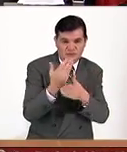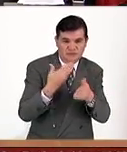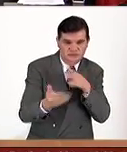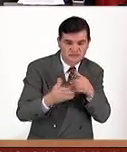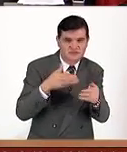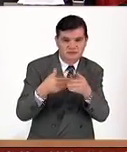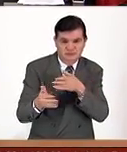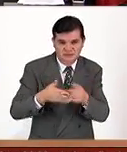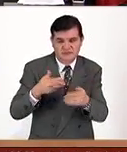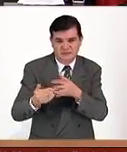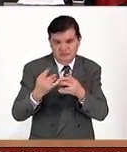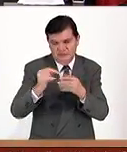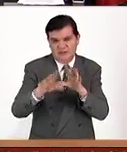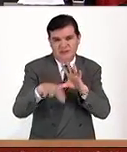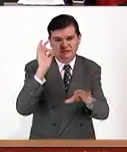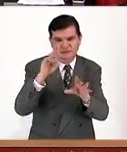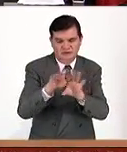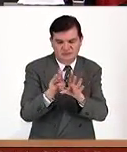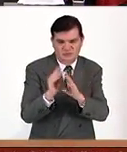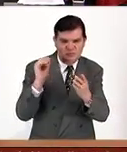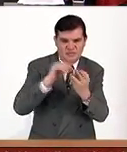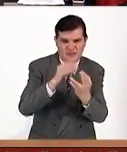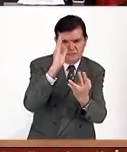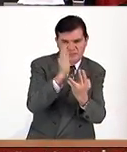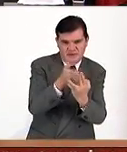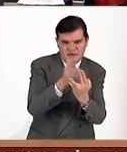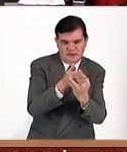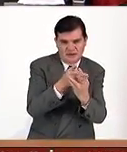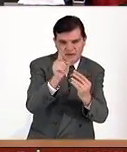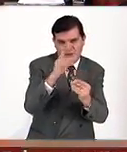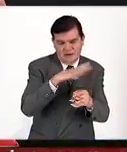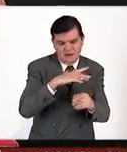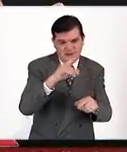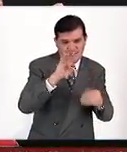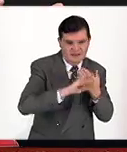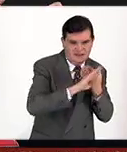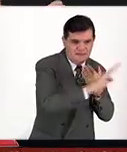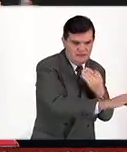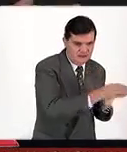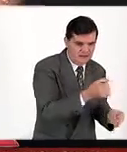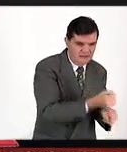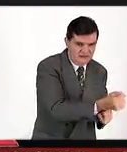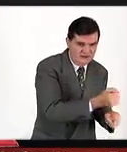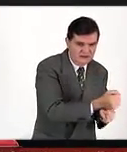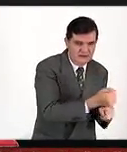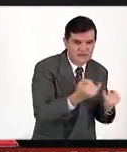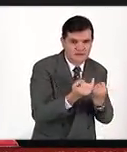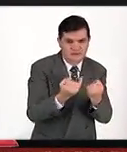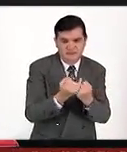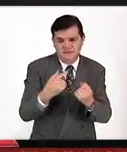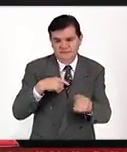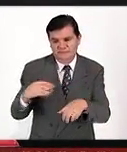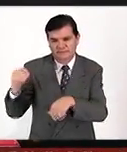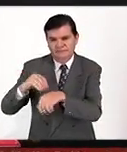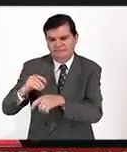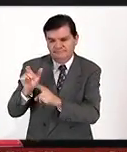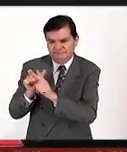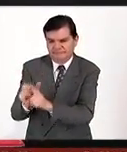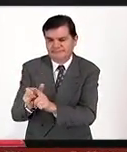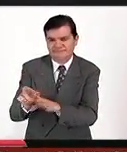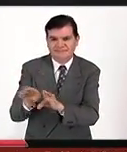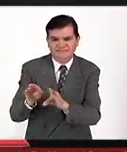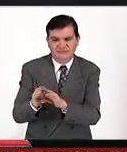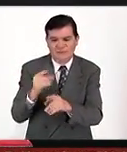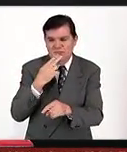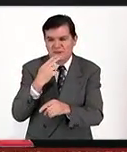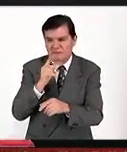actualizadas para encontrar ese punto medio que evita el maltrato, pero en el otro extremo la sobreprotección en la que